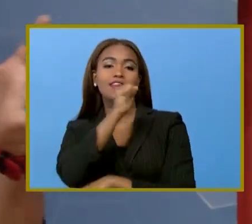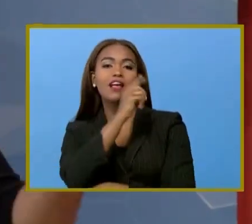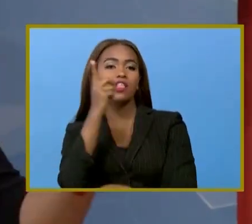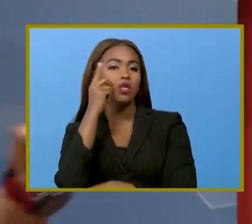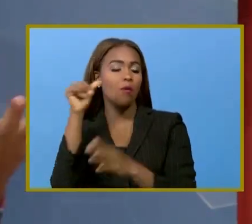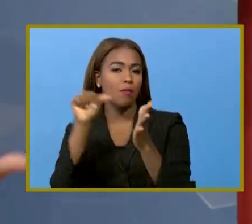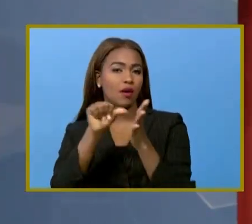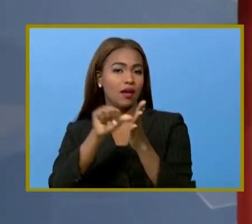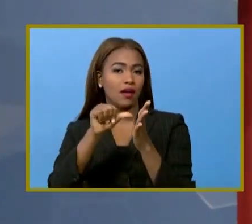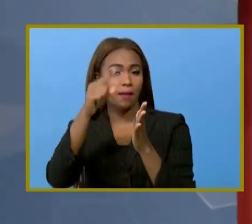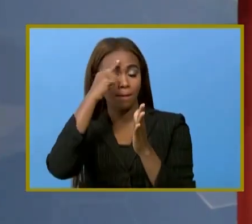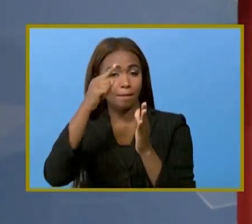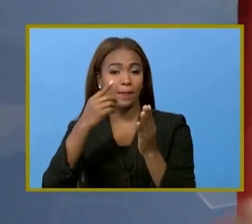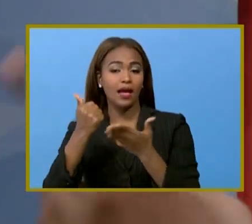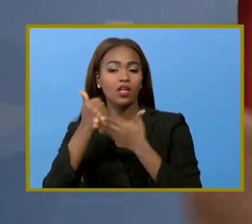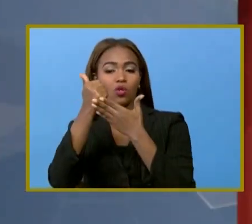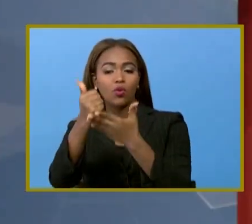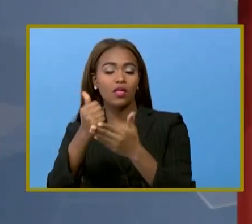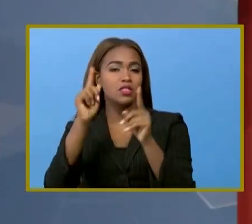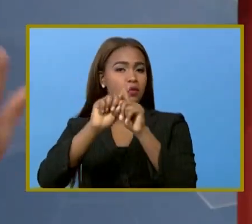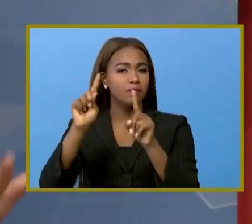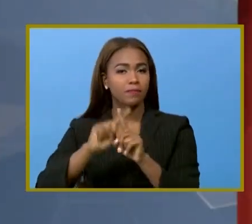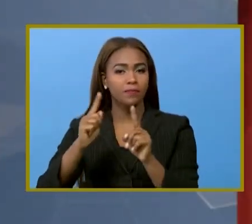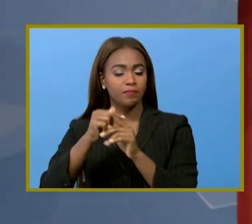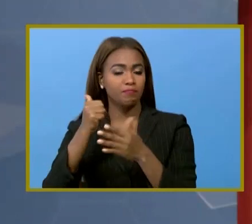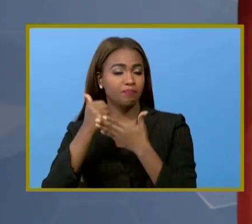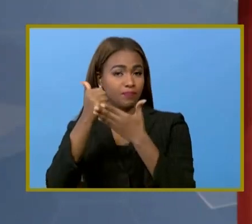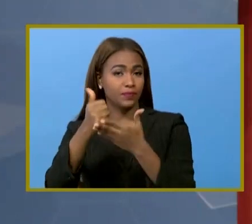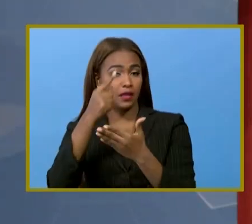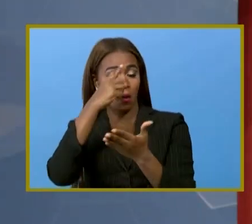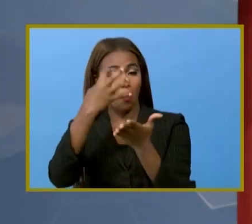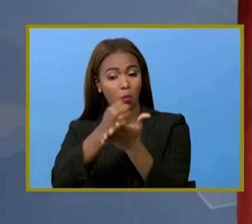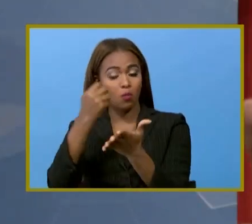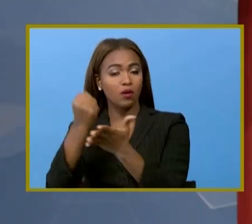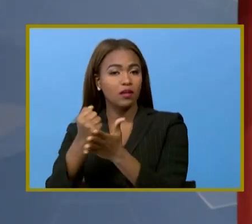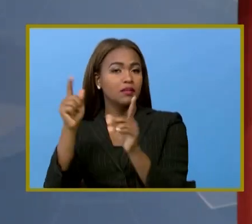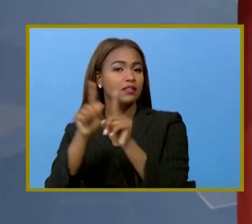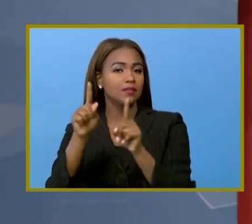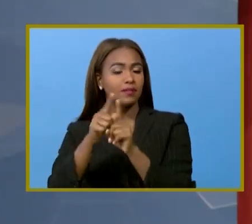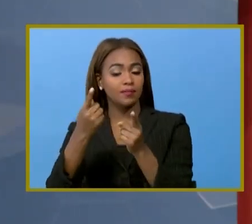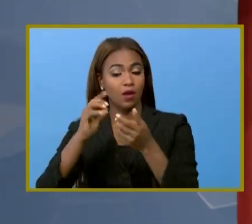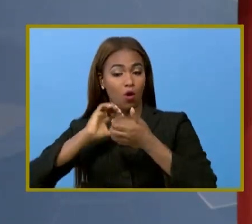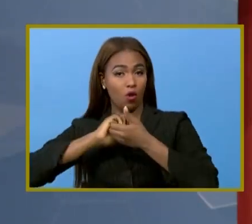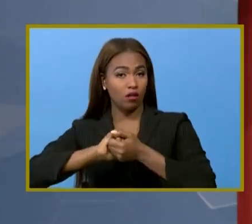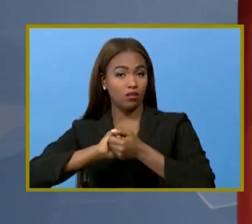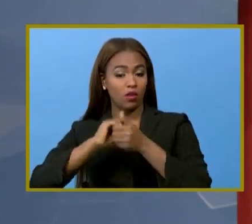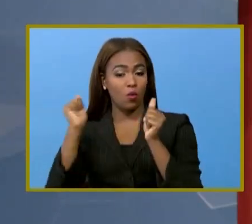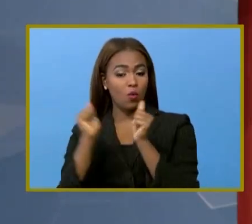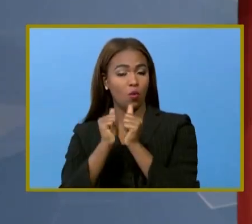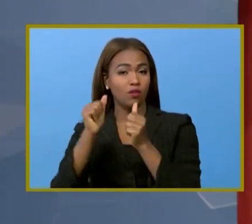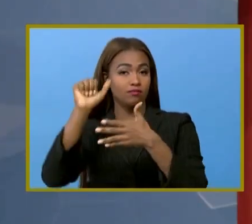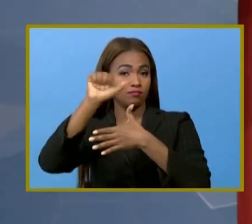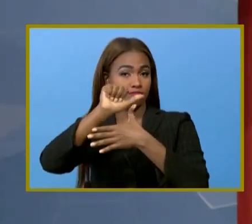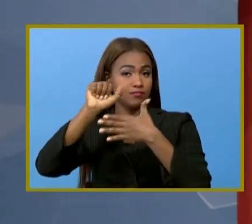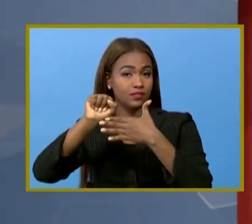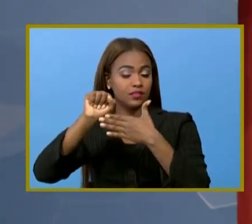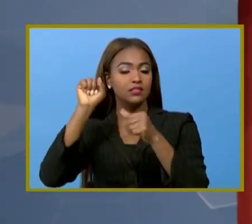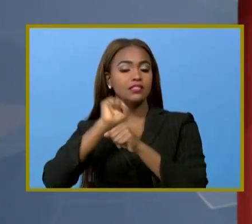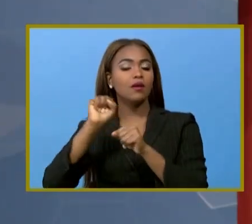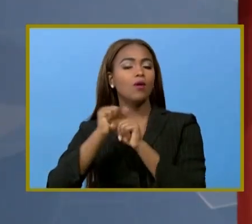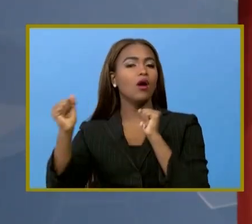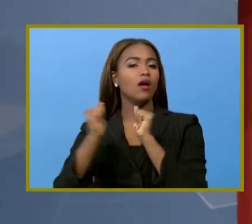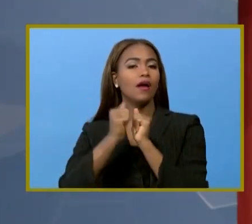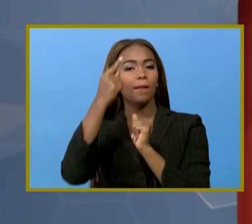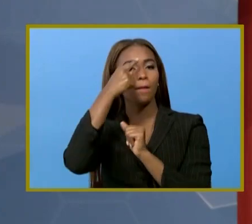Ya cuando te vas a las provincias, pues la realidad es diferente, hay menos oportunidades. Y bueno, CONADIS junto a ANSORDO, obviamente, estamos trabajando